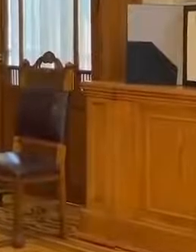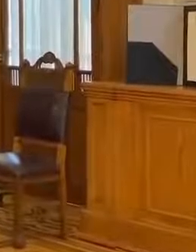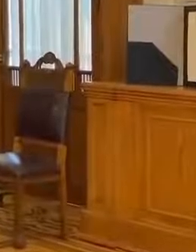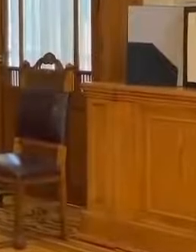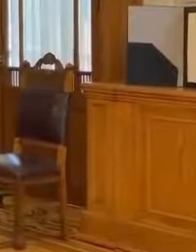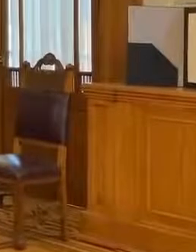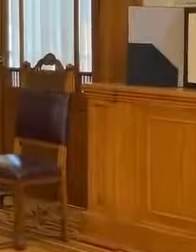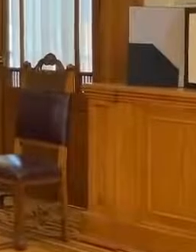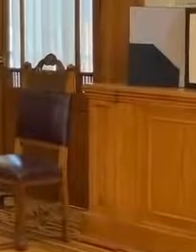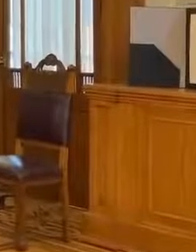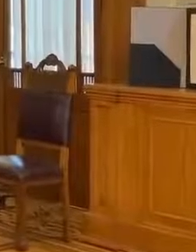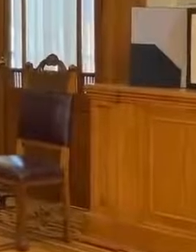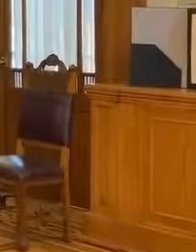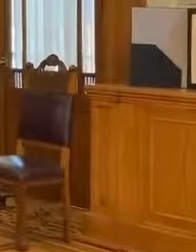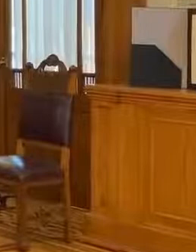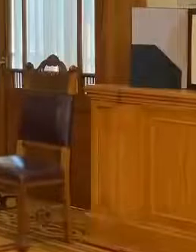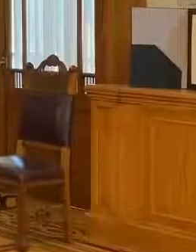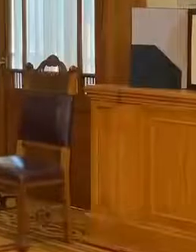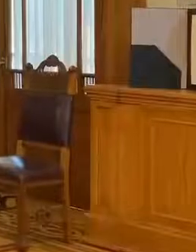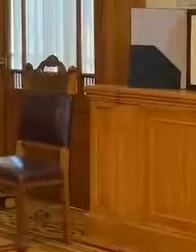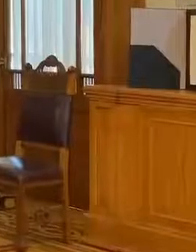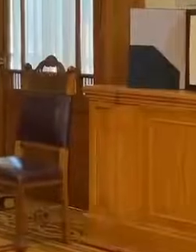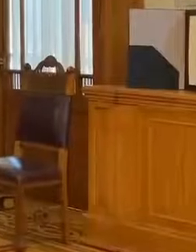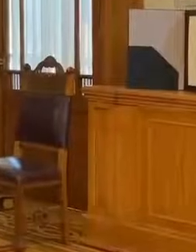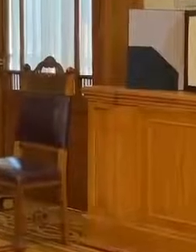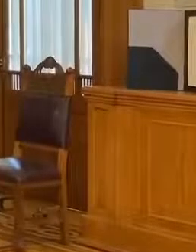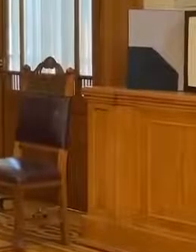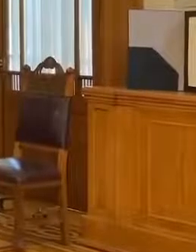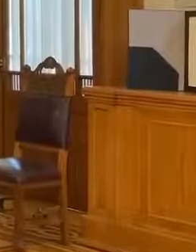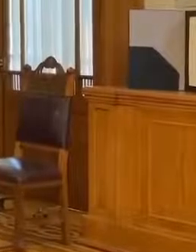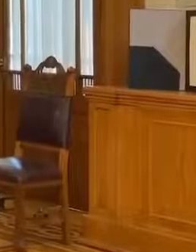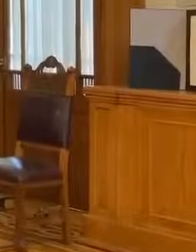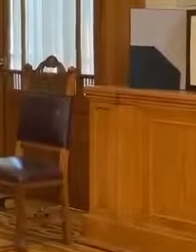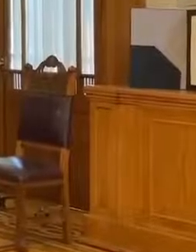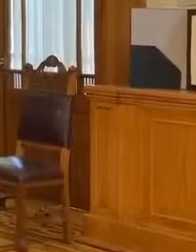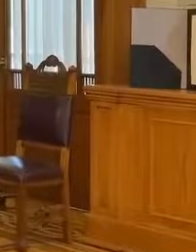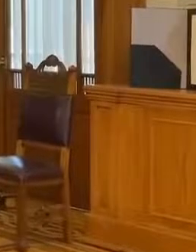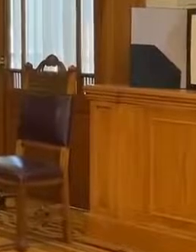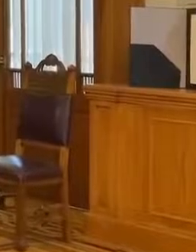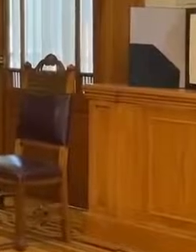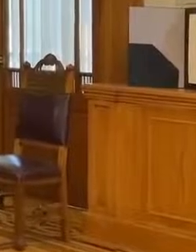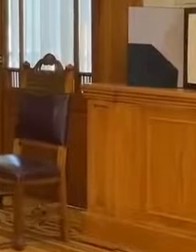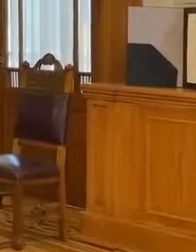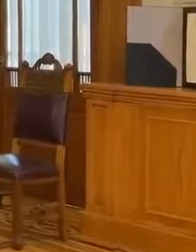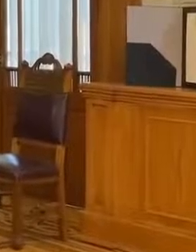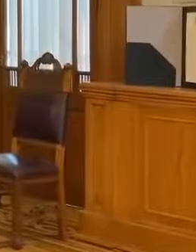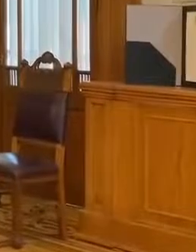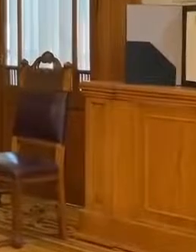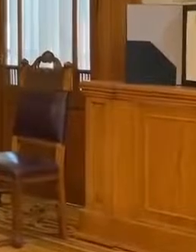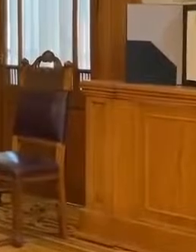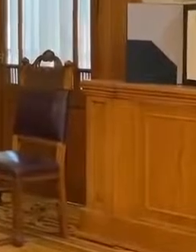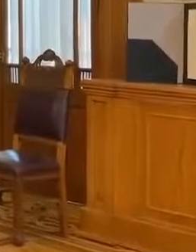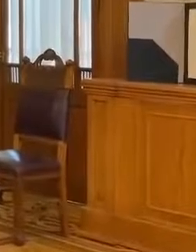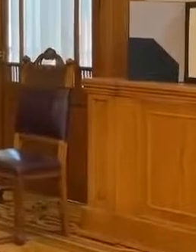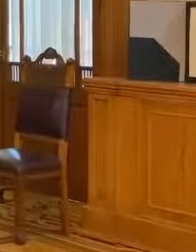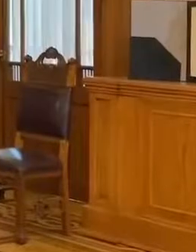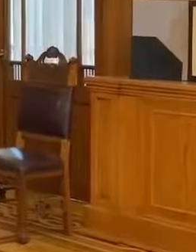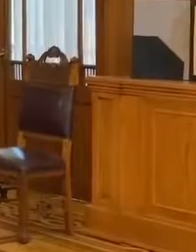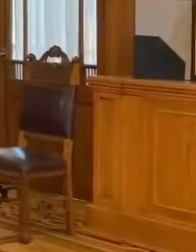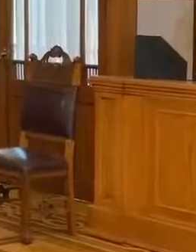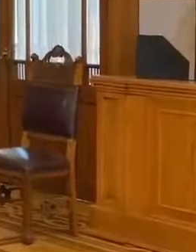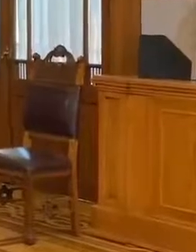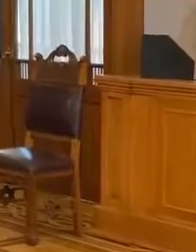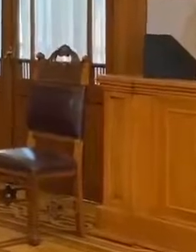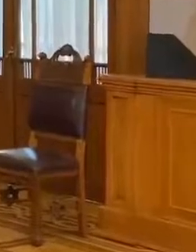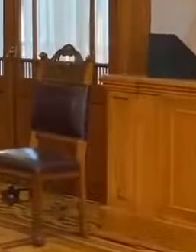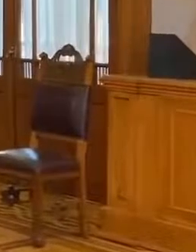fraternos. Eso existe en nuestro país. Yo les diría que a pesar de los pesares, eso